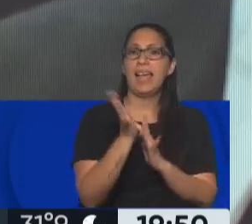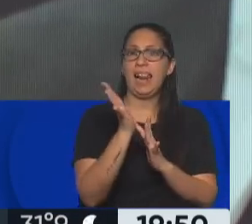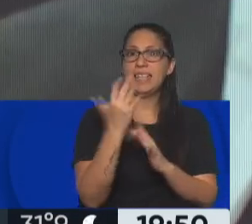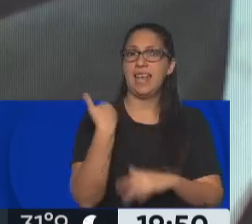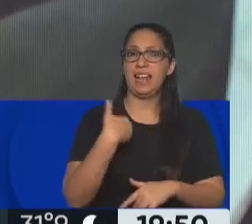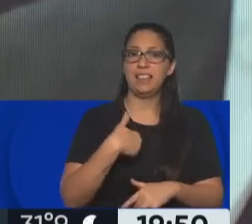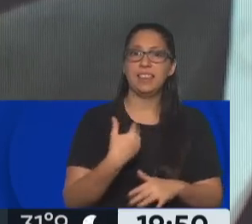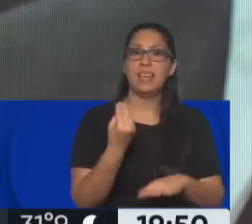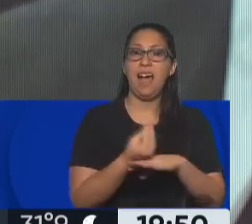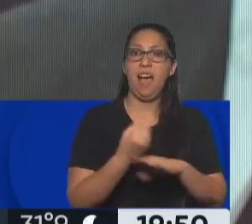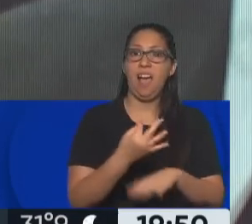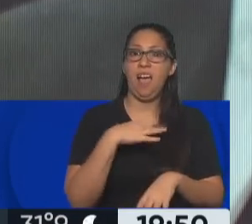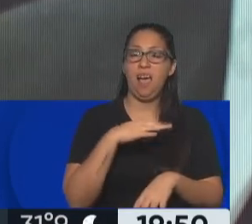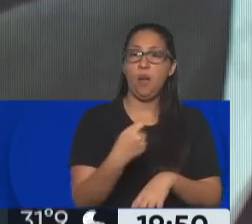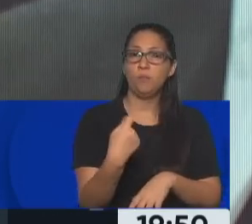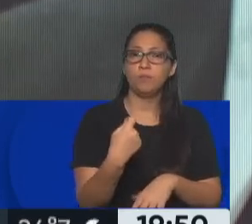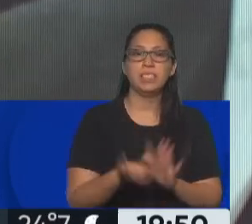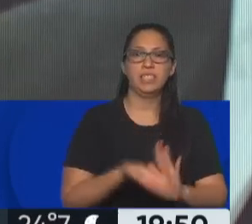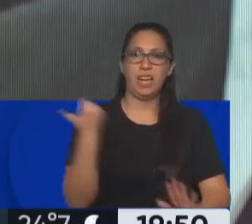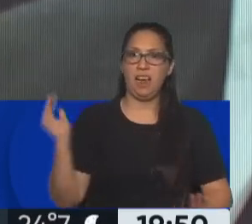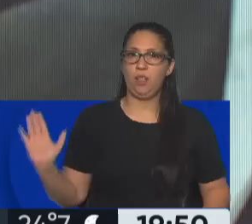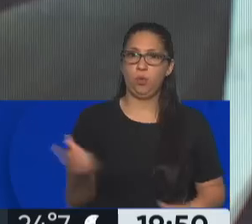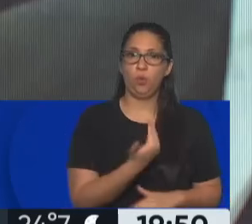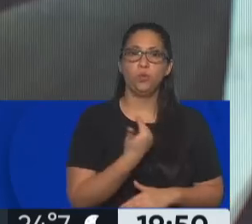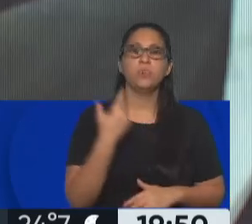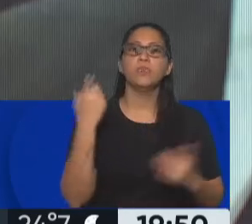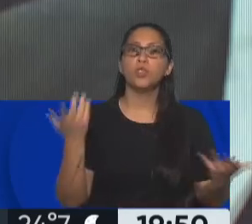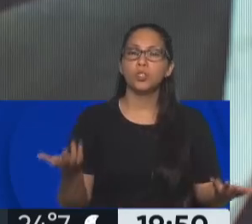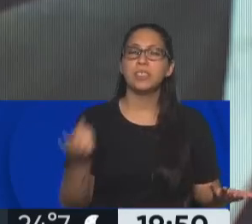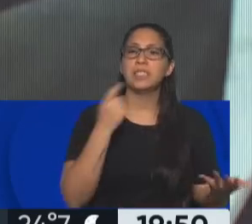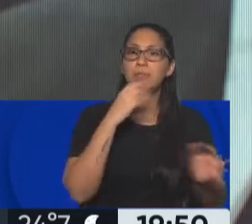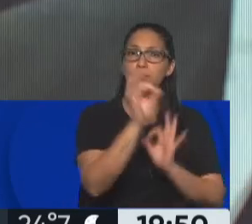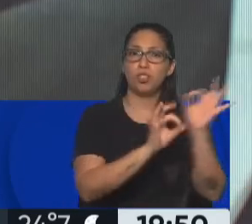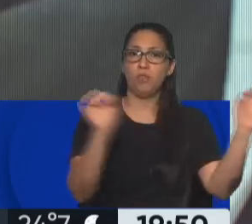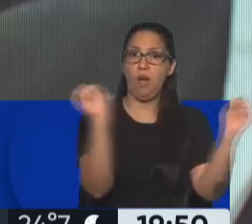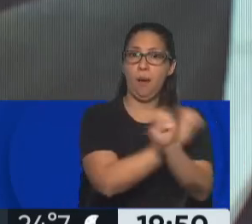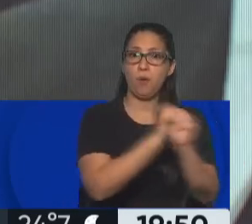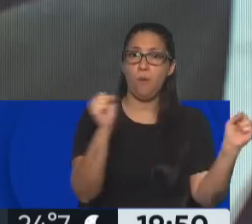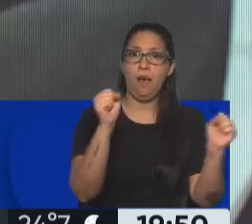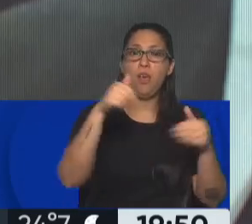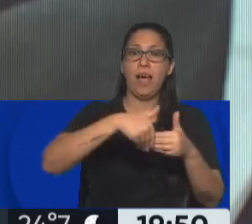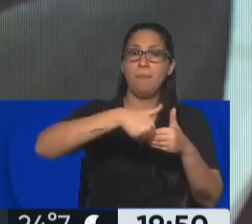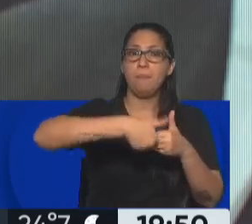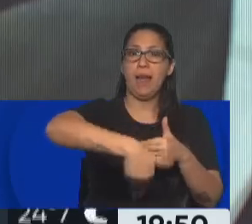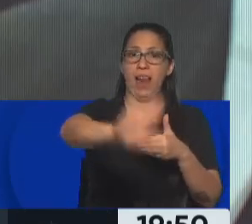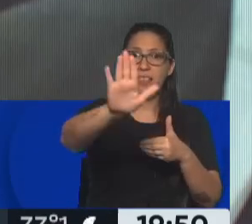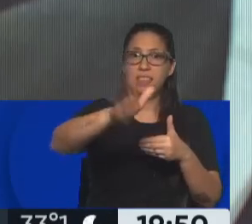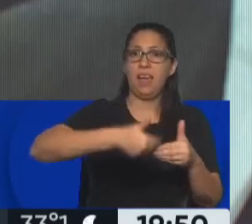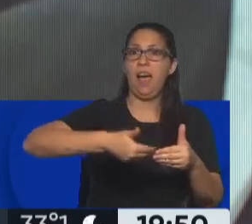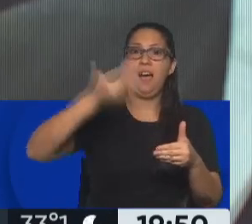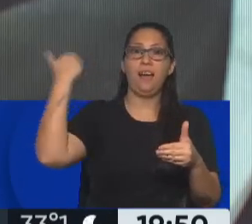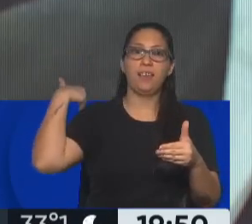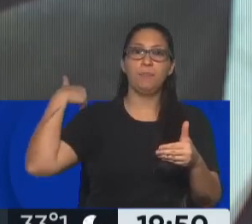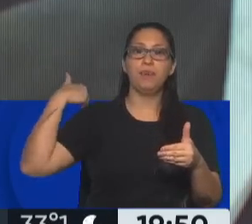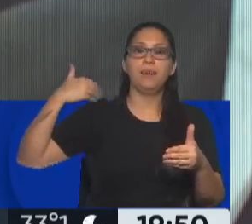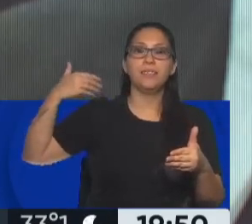Argentina. Lo que hay que tener en cuenta es que en caso de que este proyecto se apruebe, va a ser para adelante, para los funcionarios actuales